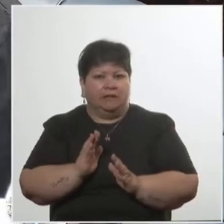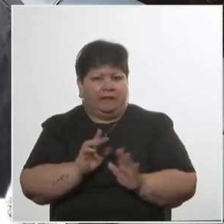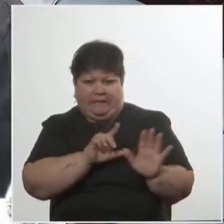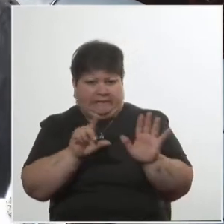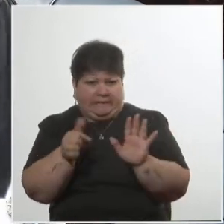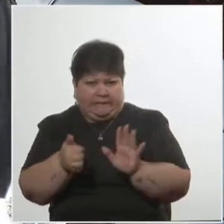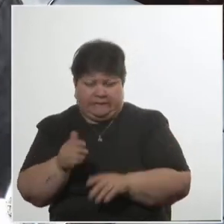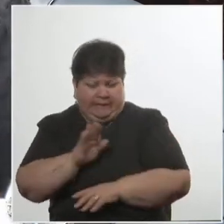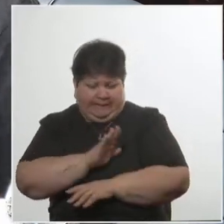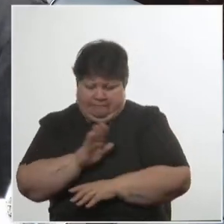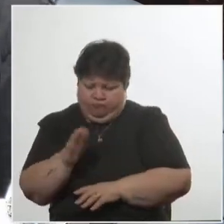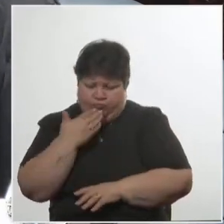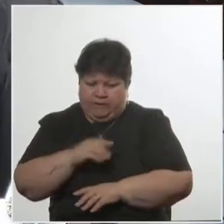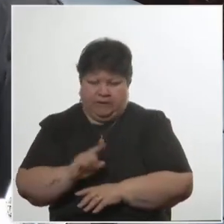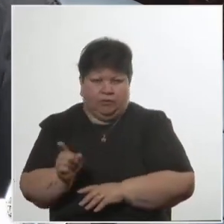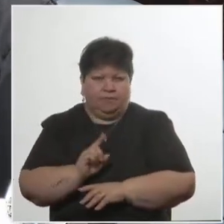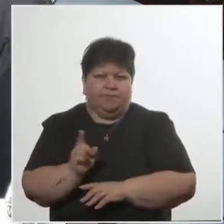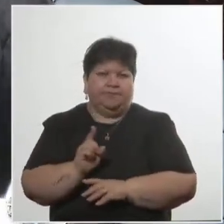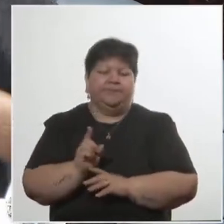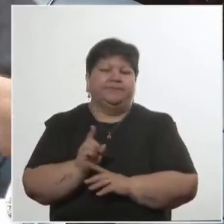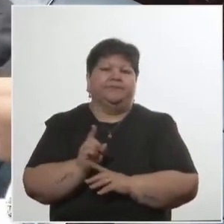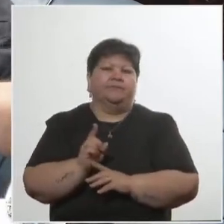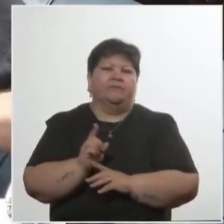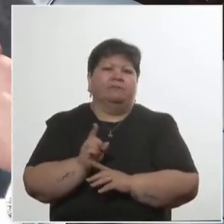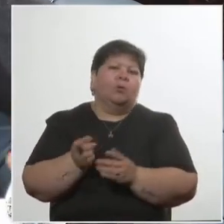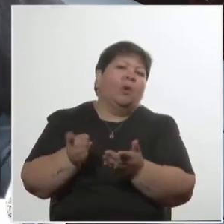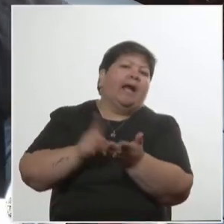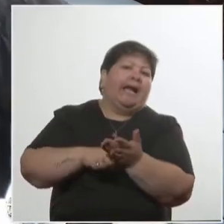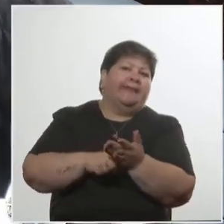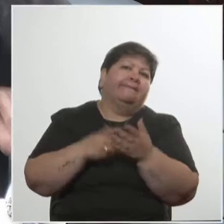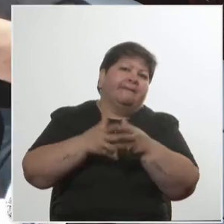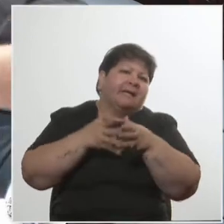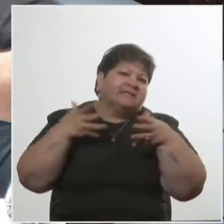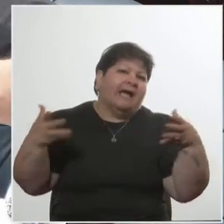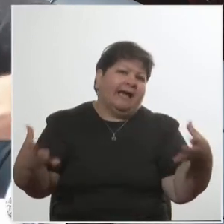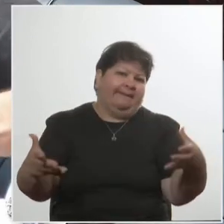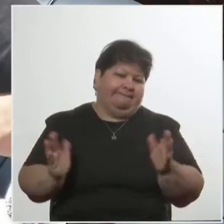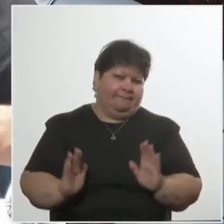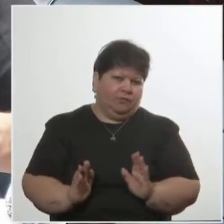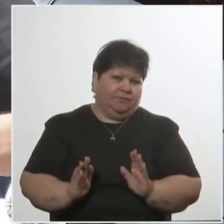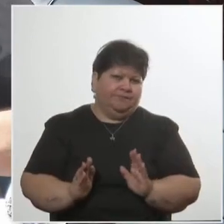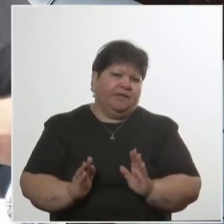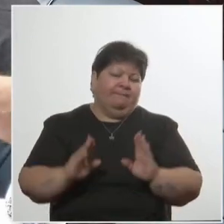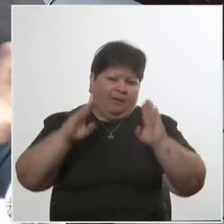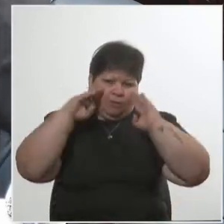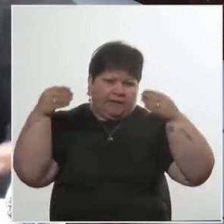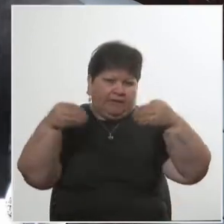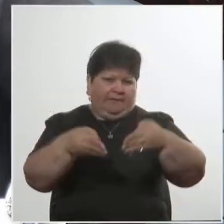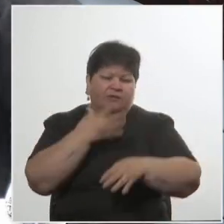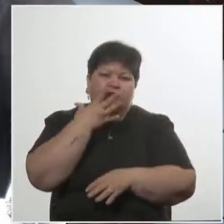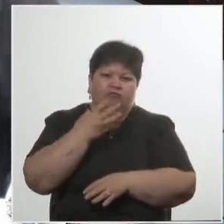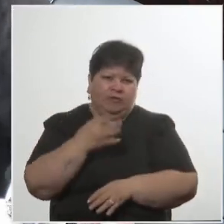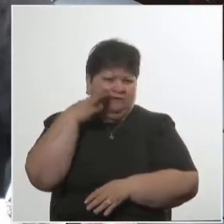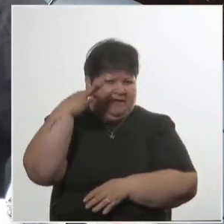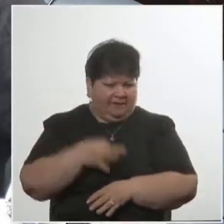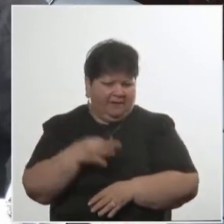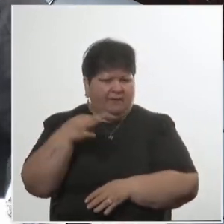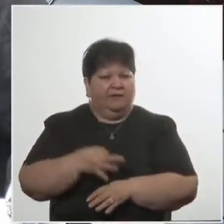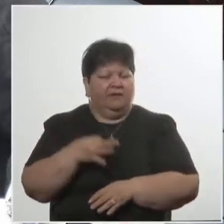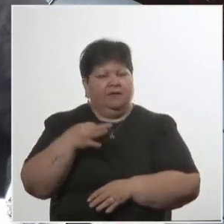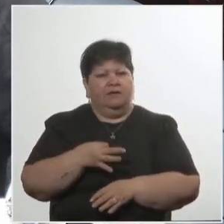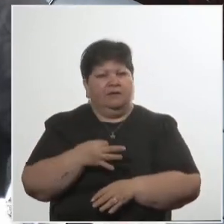del 76 y además tendría que ser mucho más amplio y creo que para un tratamiento serio además tendríamos que medir A cuántos